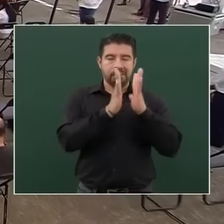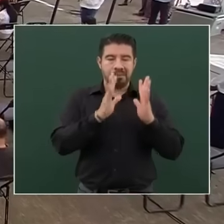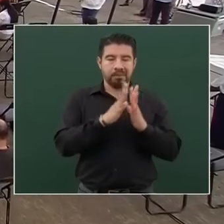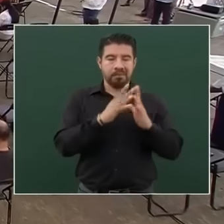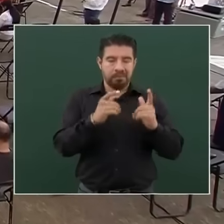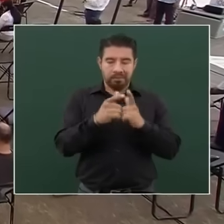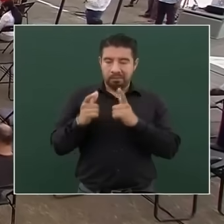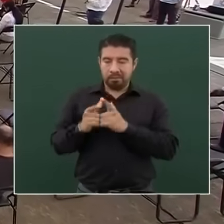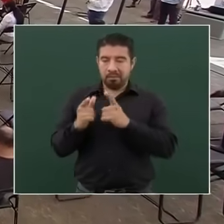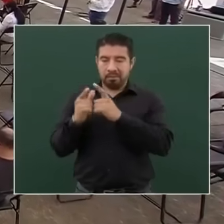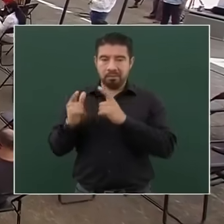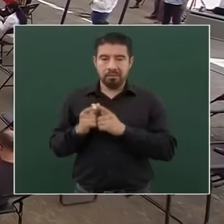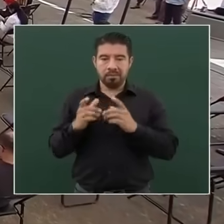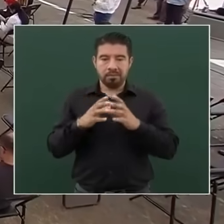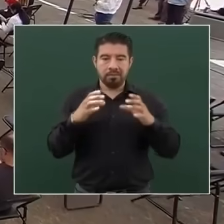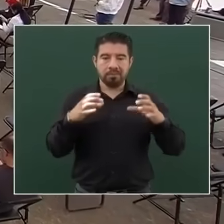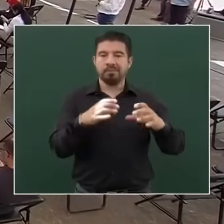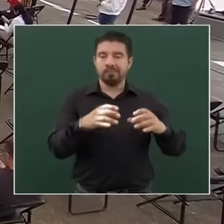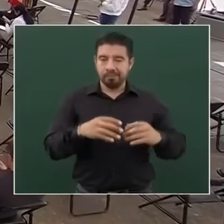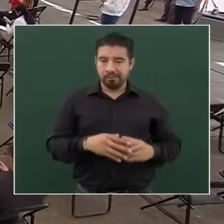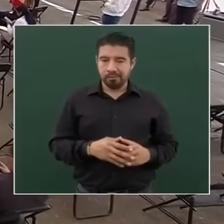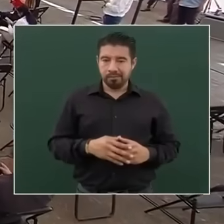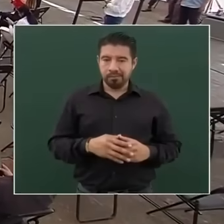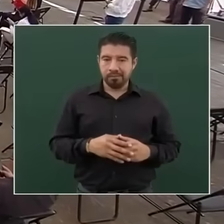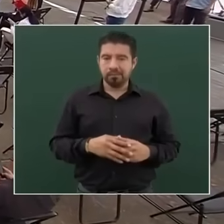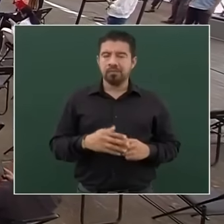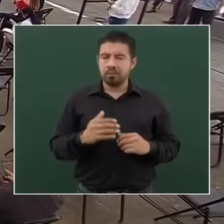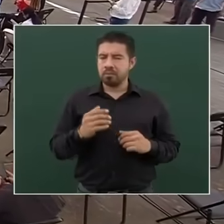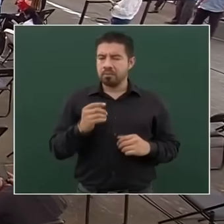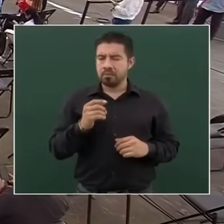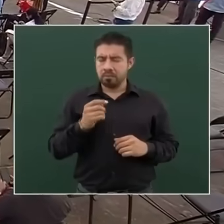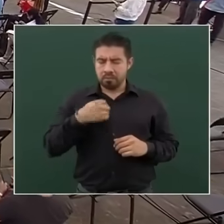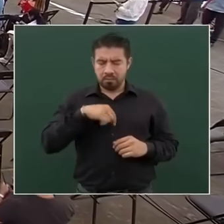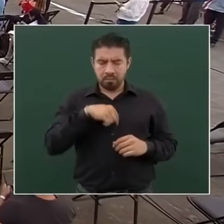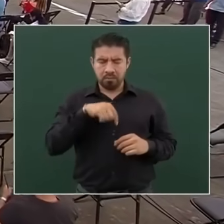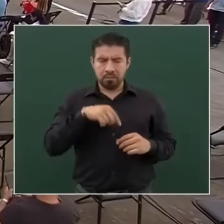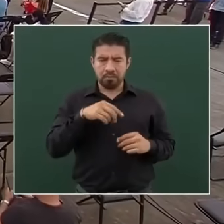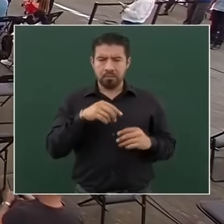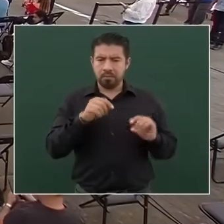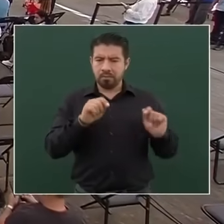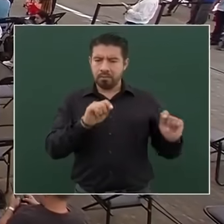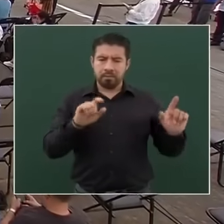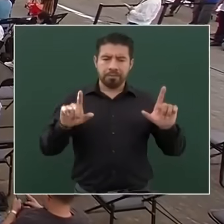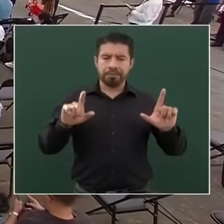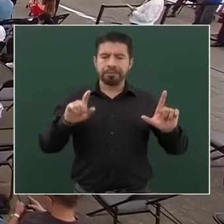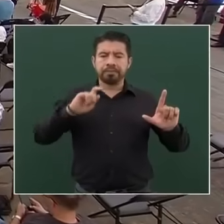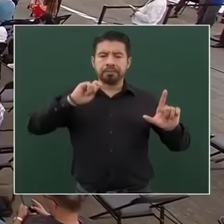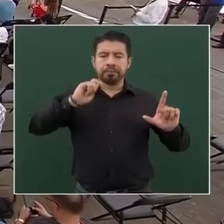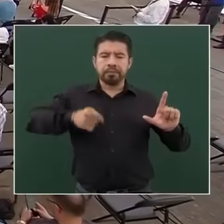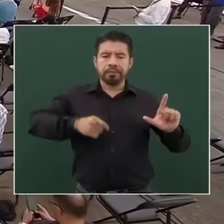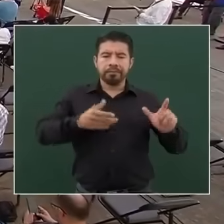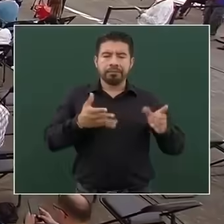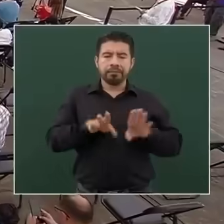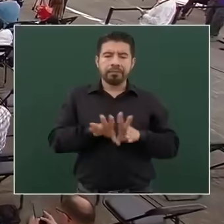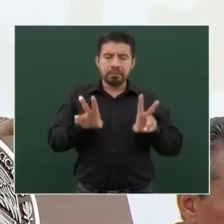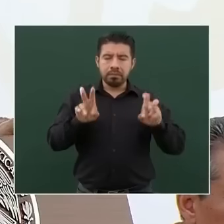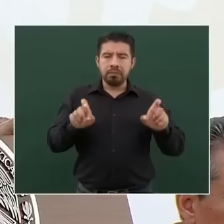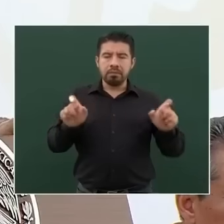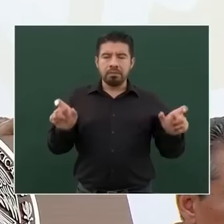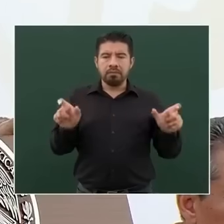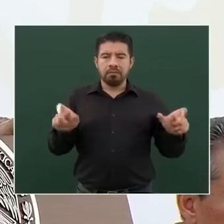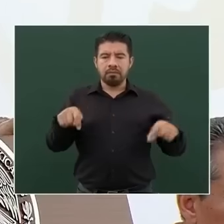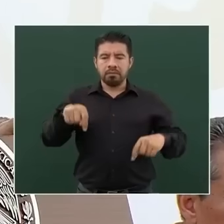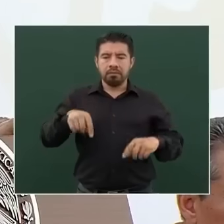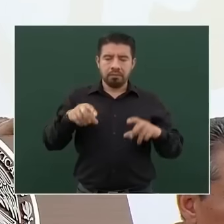si les parece vamos viendo este qué ha pasado en materia de seguridad en